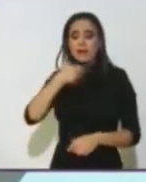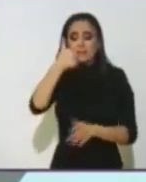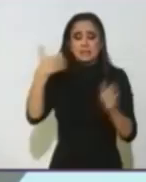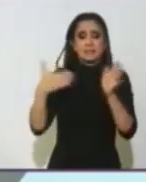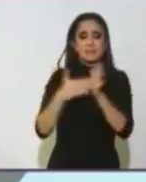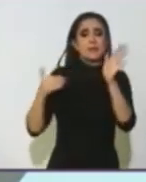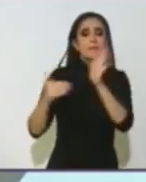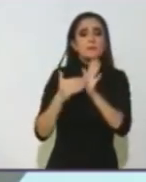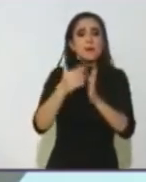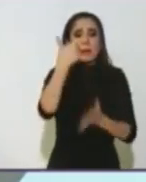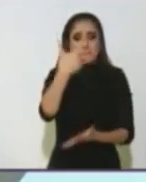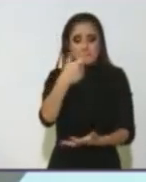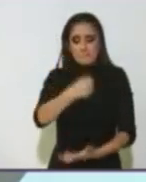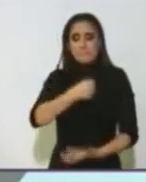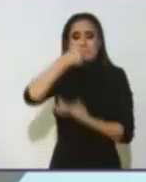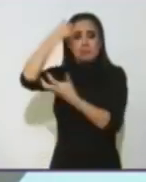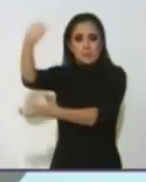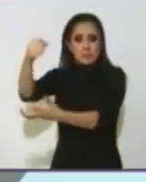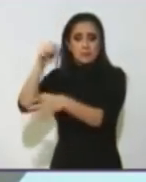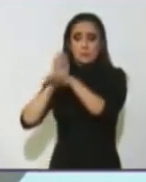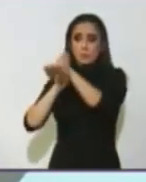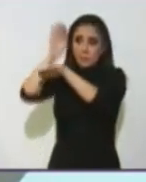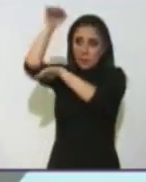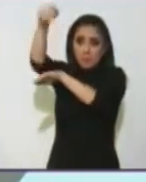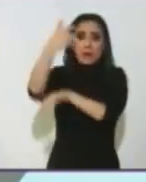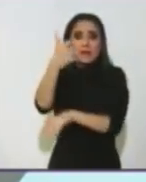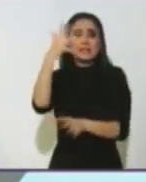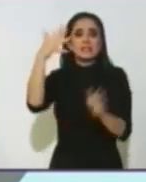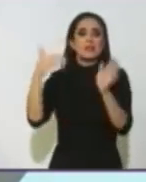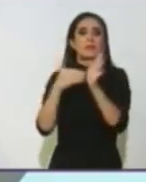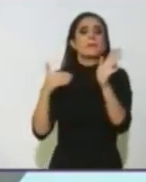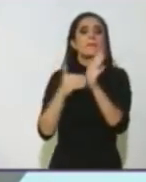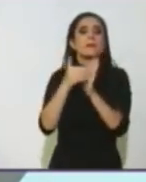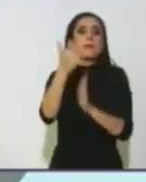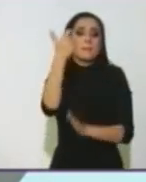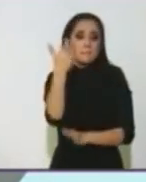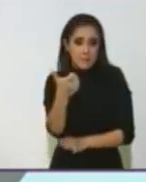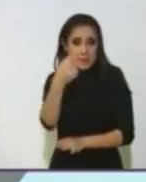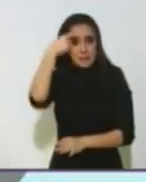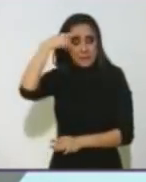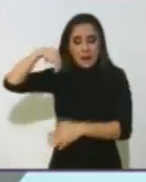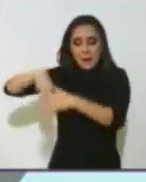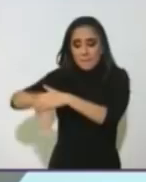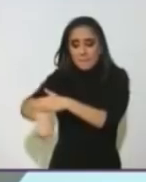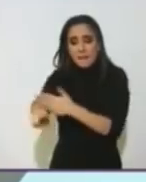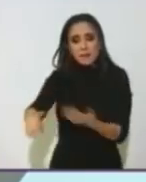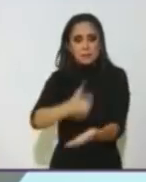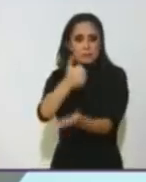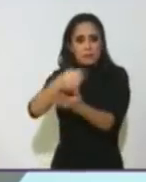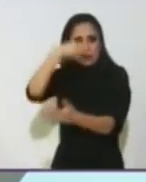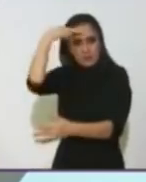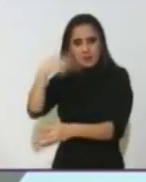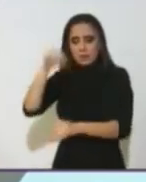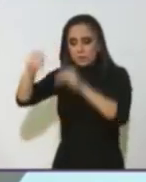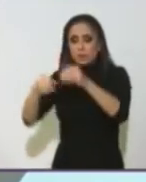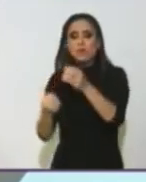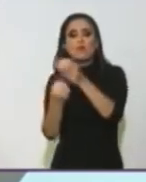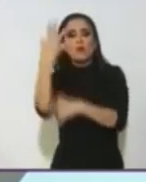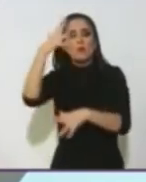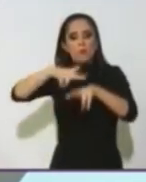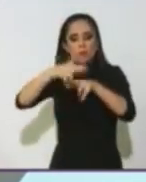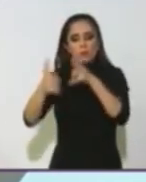de pesos mientras el segundo piso costó 5 mil millones de pesos para el metro de la ciudad de mexico para comprar nuevos trenes